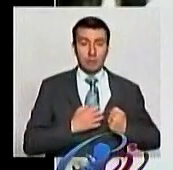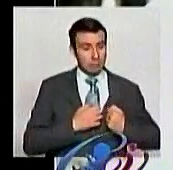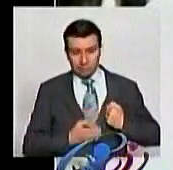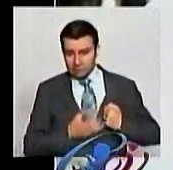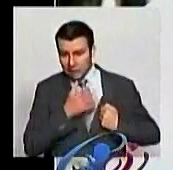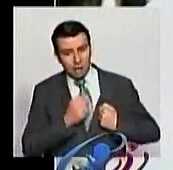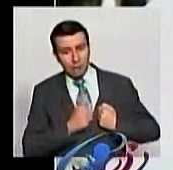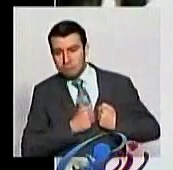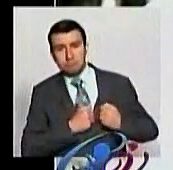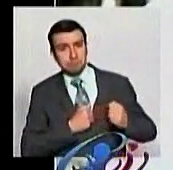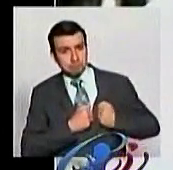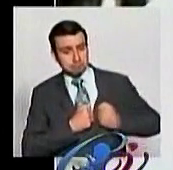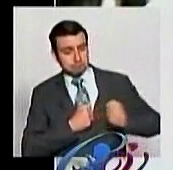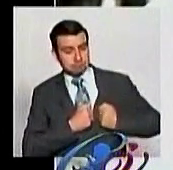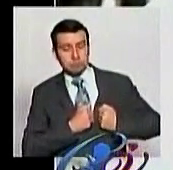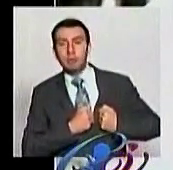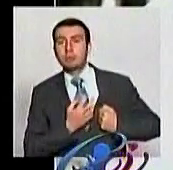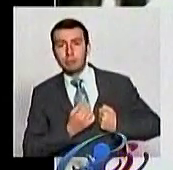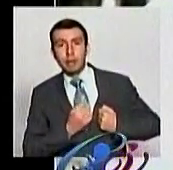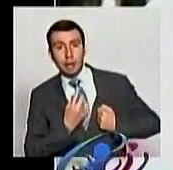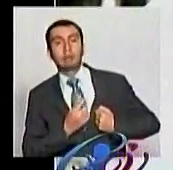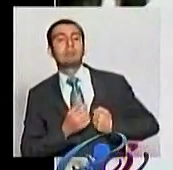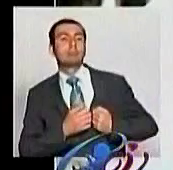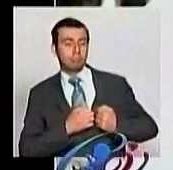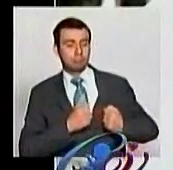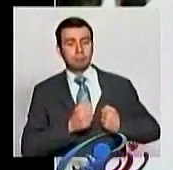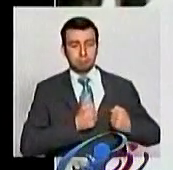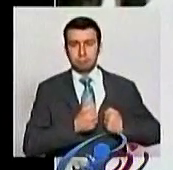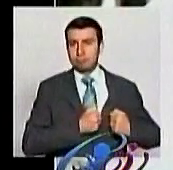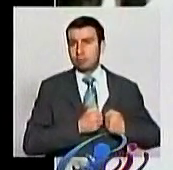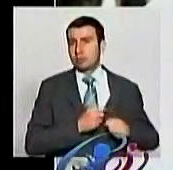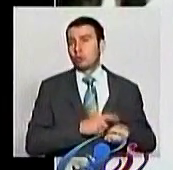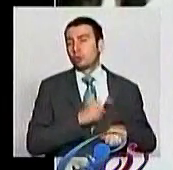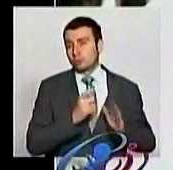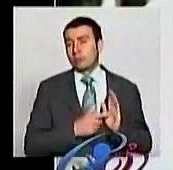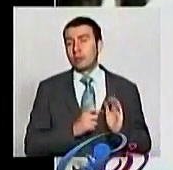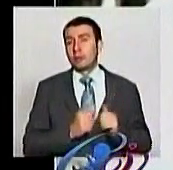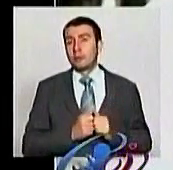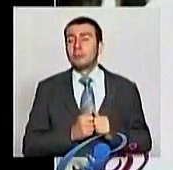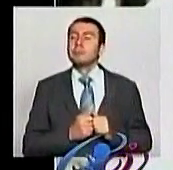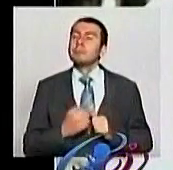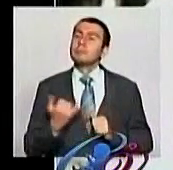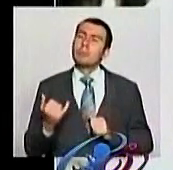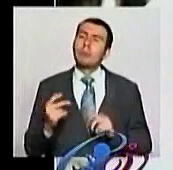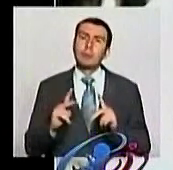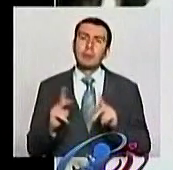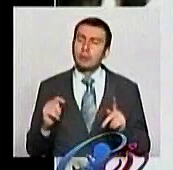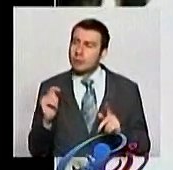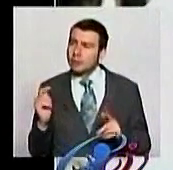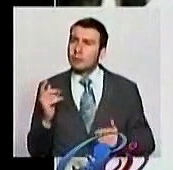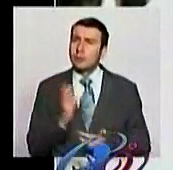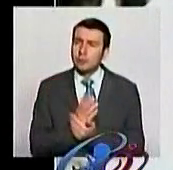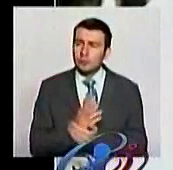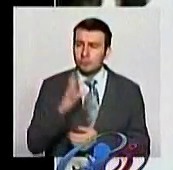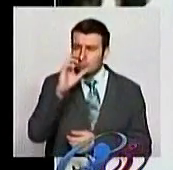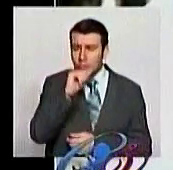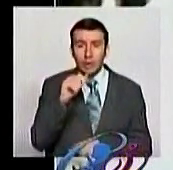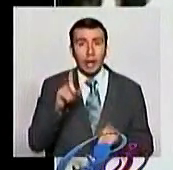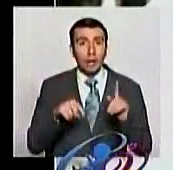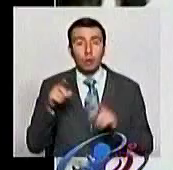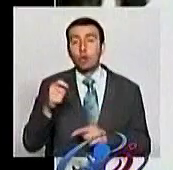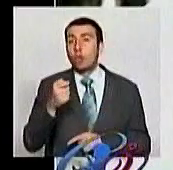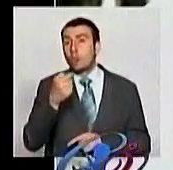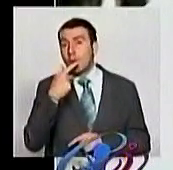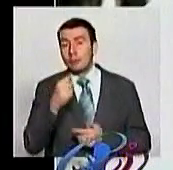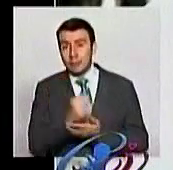puede mover, ¿cierto? En el manejo de estos pacientes es muy importante y se ha comprobado que ciertos medicamentos han tenido